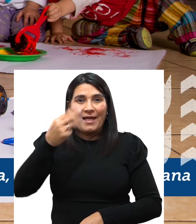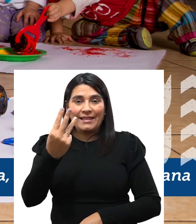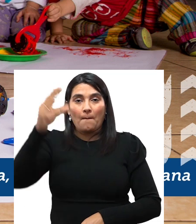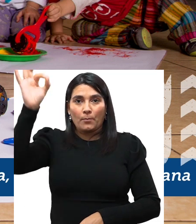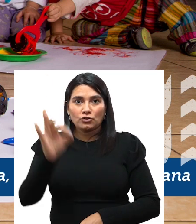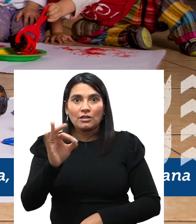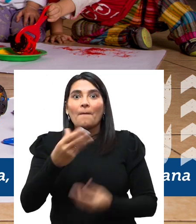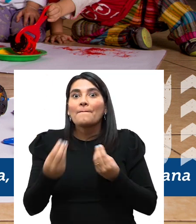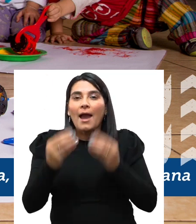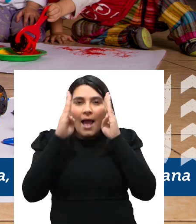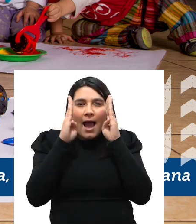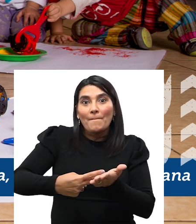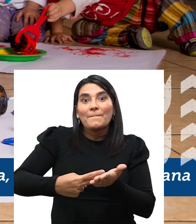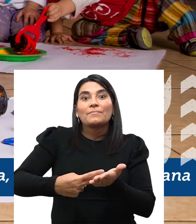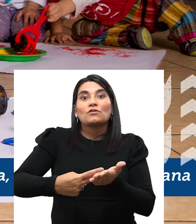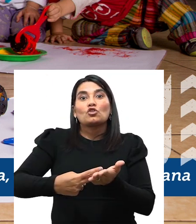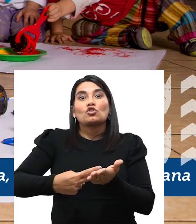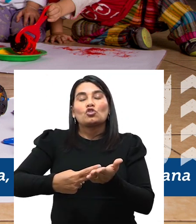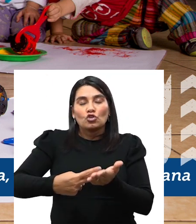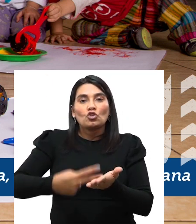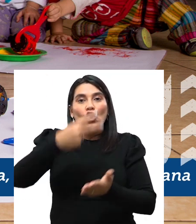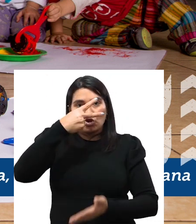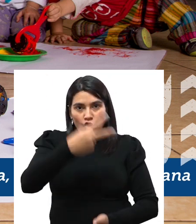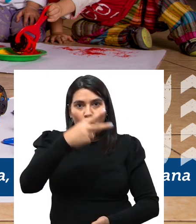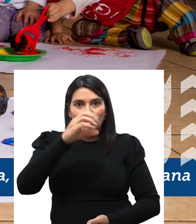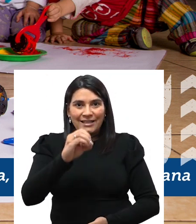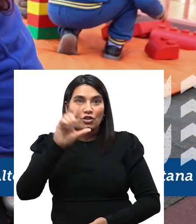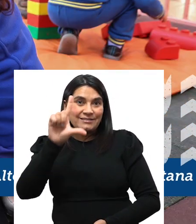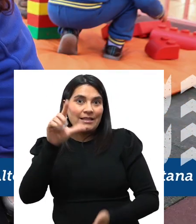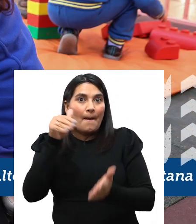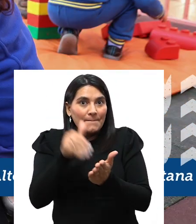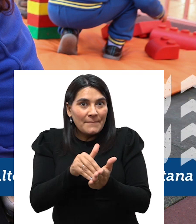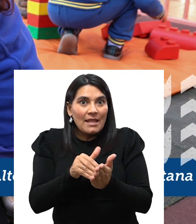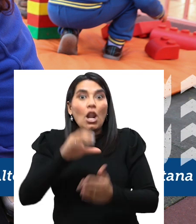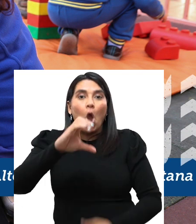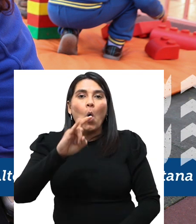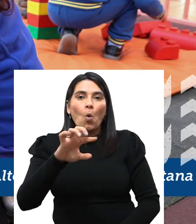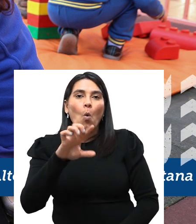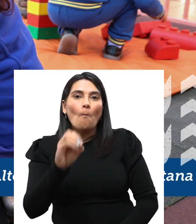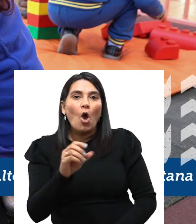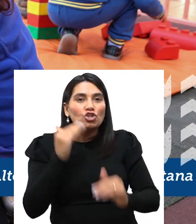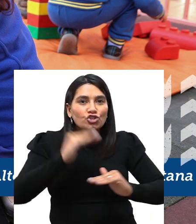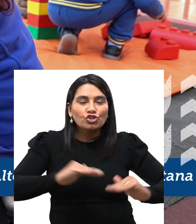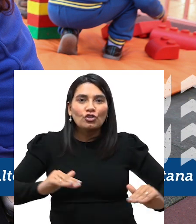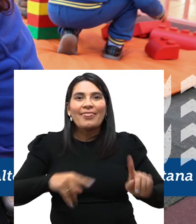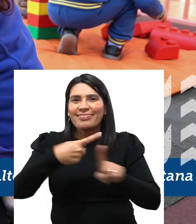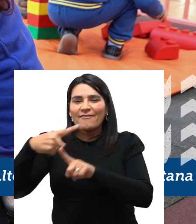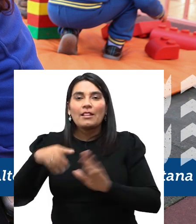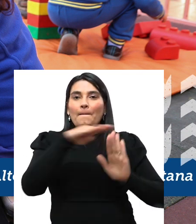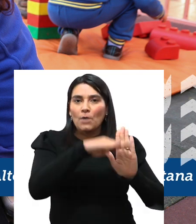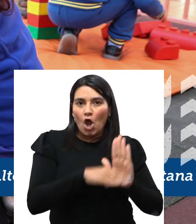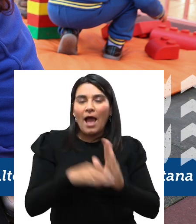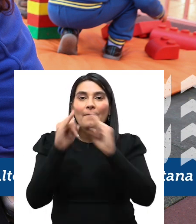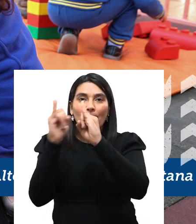ofertar atención a más de 207 mil cupos a través de nuestros distintos programas y modalidades: los